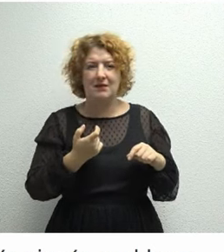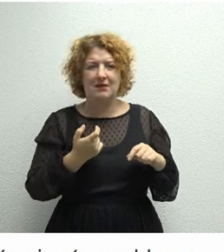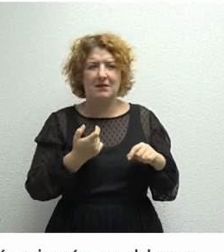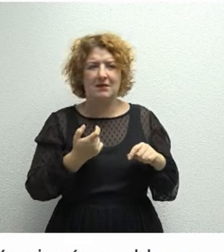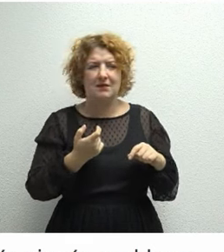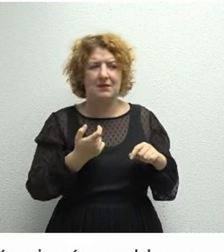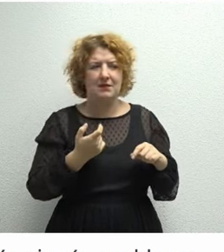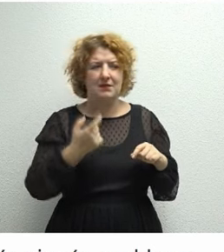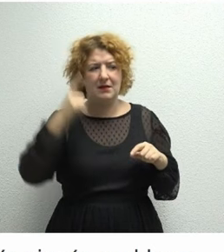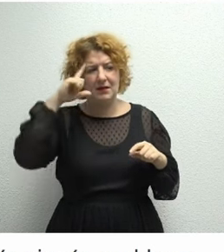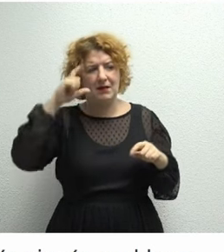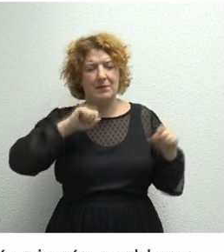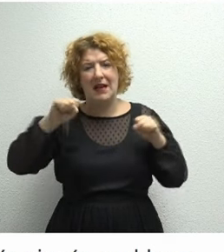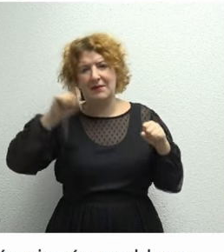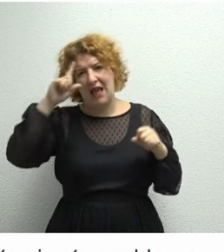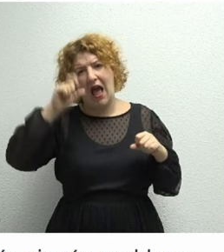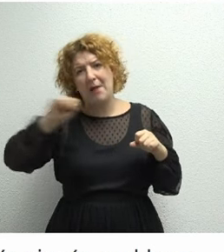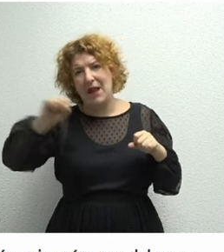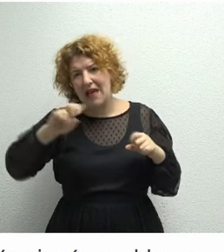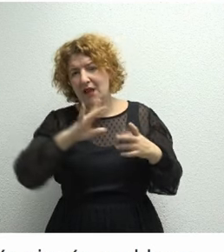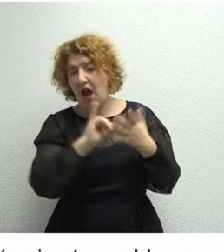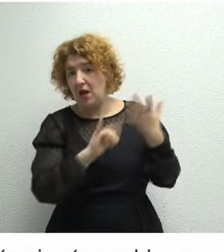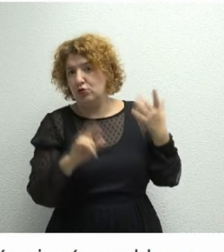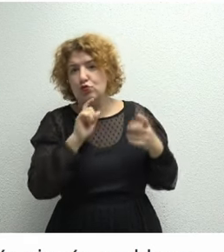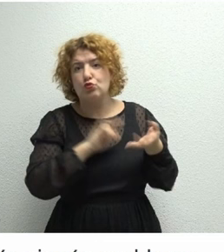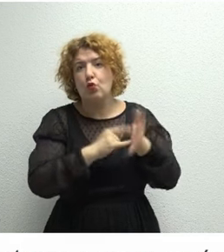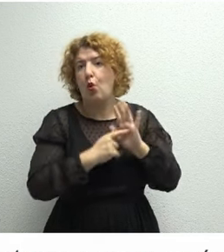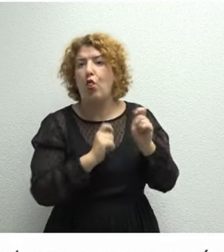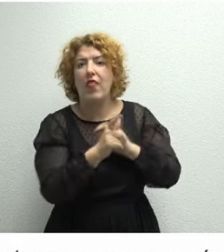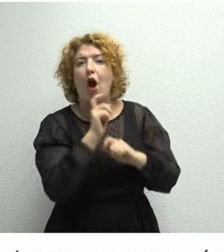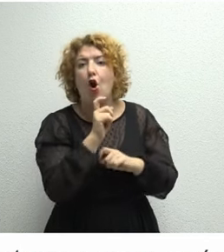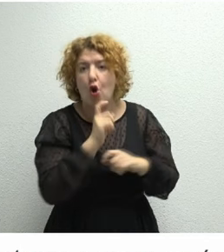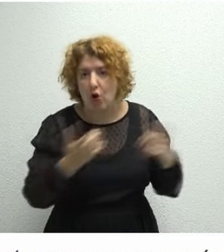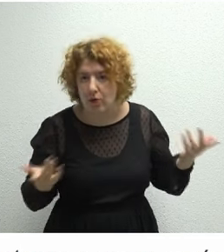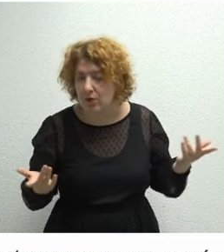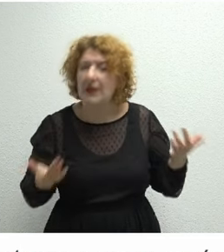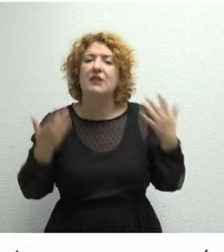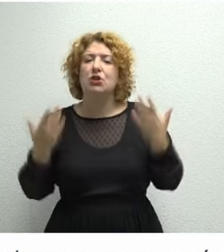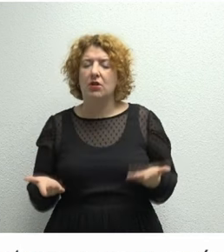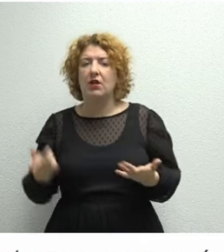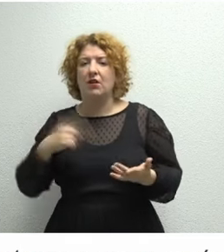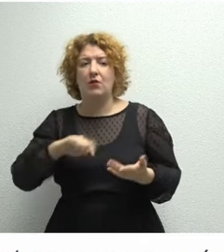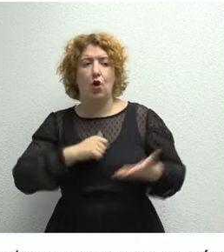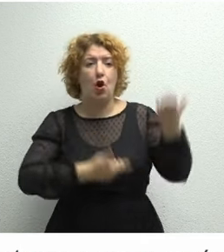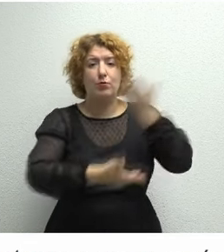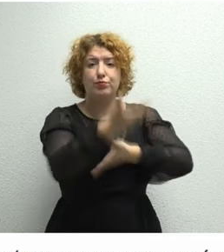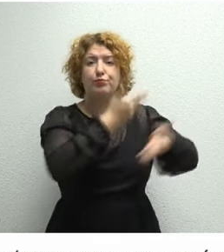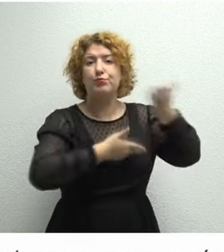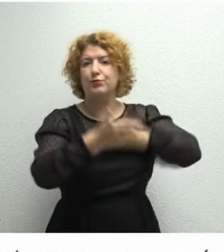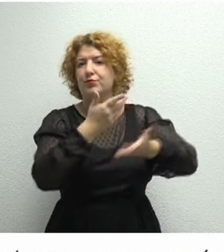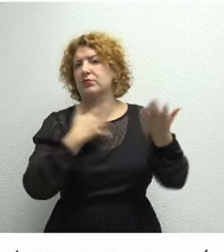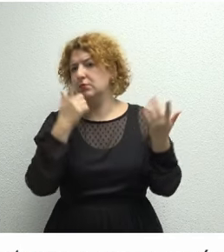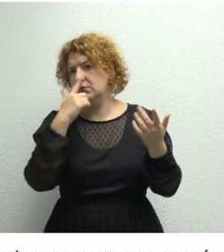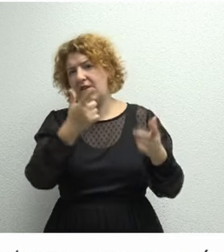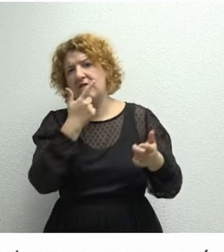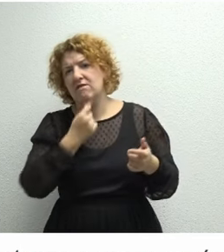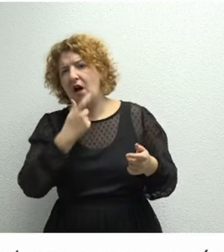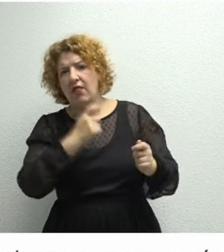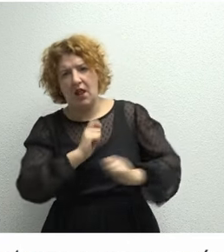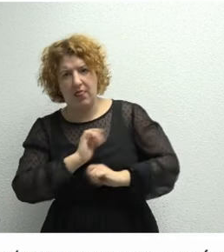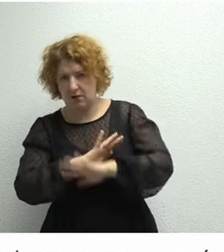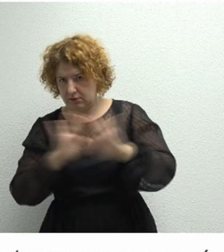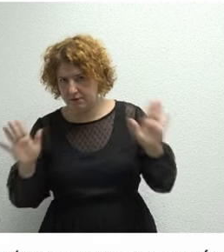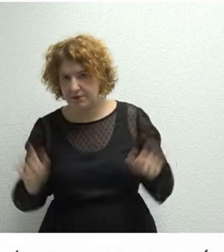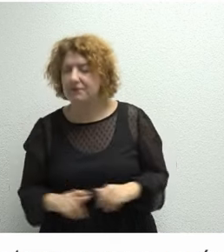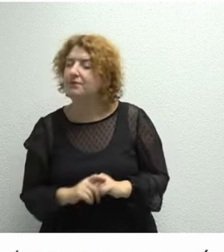darle también respuesta Entonces en ese sentido esta coordinación nos facilita nos facilita bastante Por otra parte también